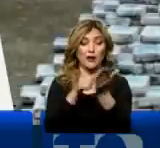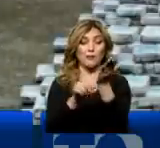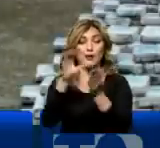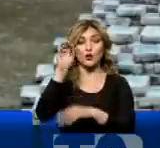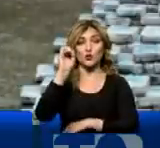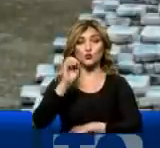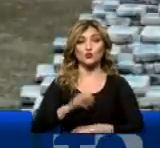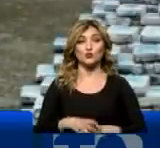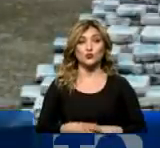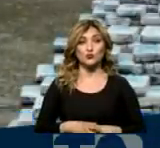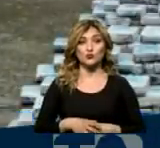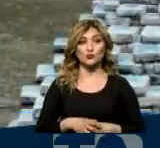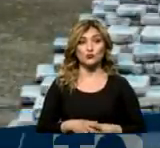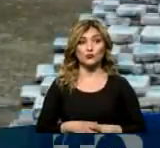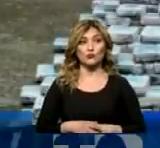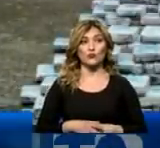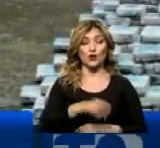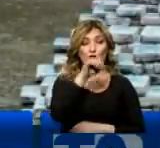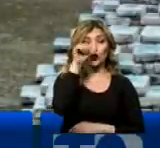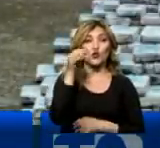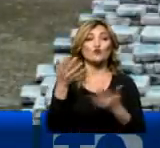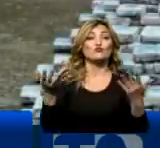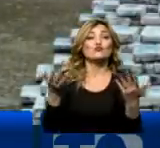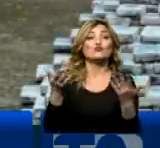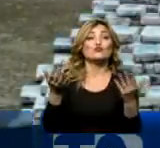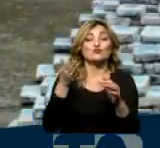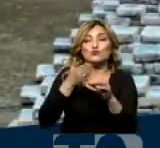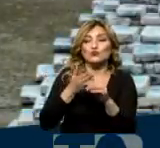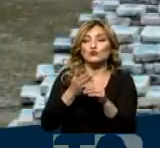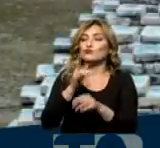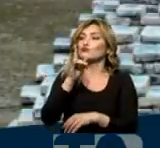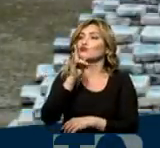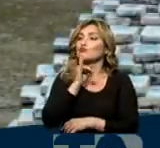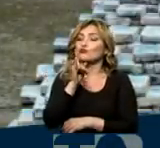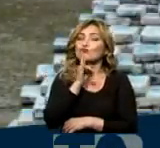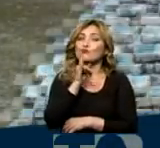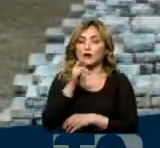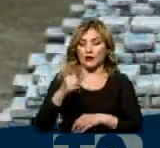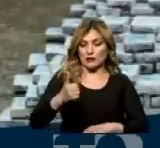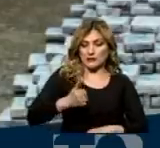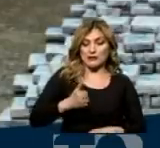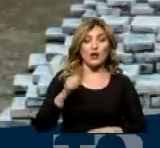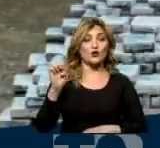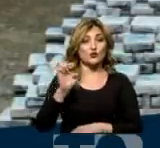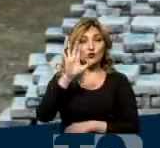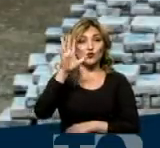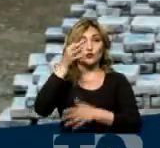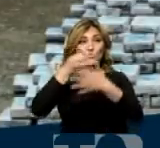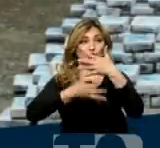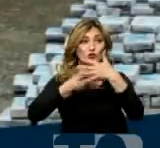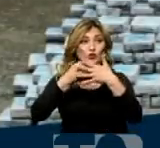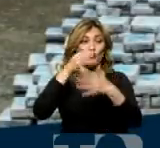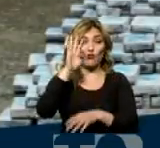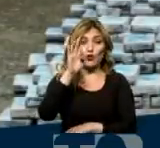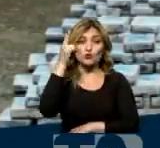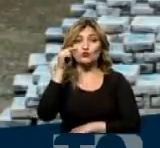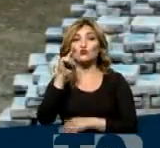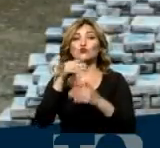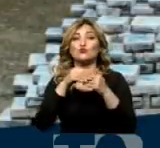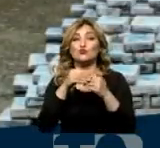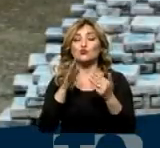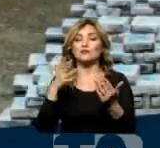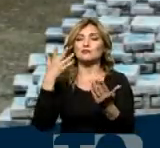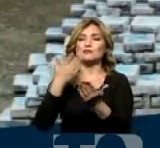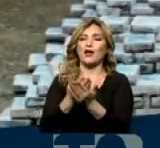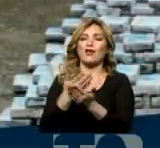hermanos. La droga incautada tenía como destino Estados Unidos, Canadá y Europa, y sumaba 4 millones de dólares, que al llegar a